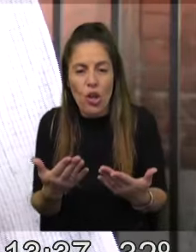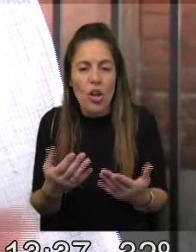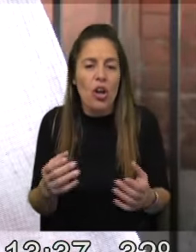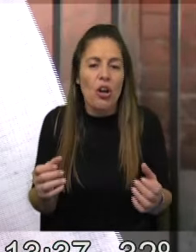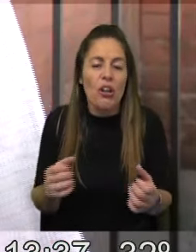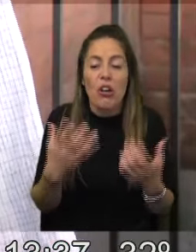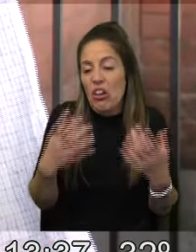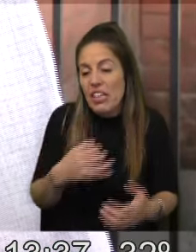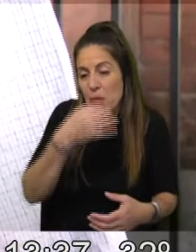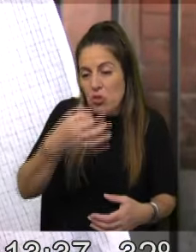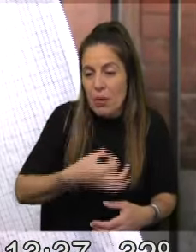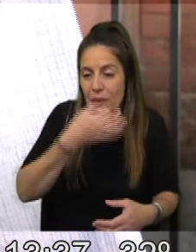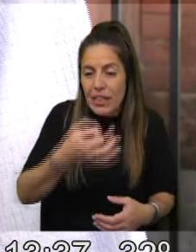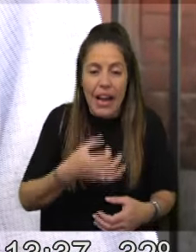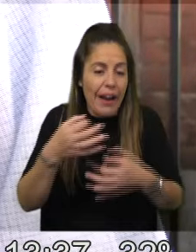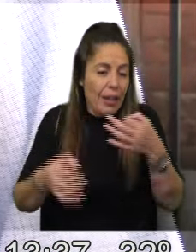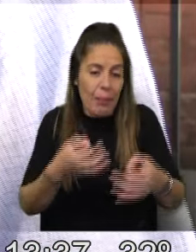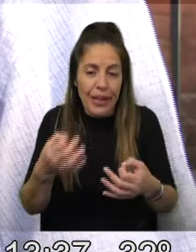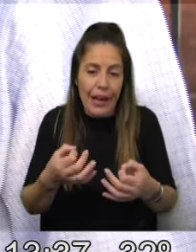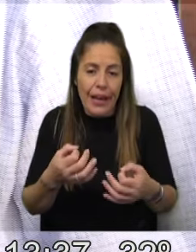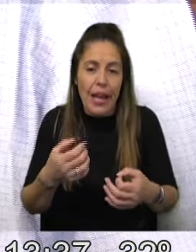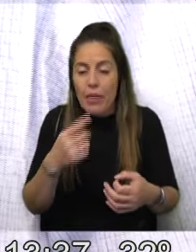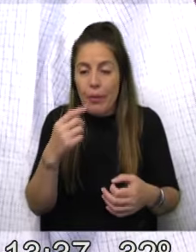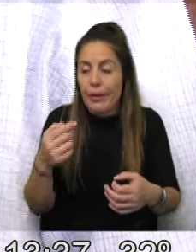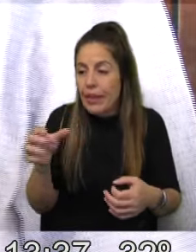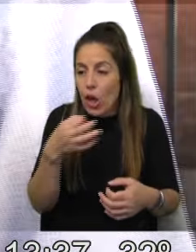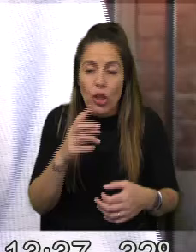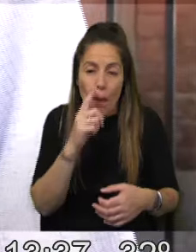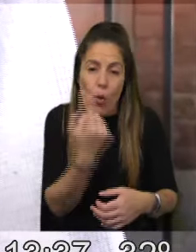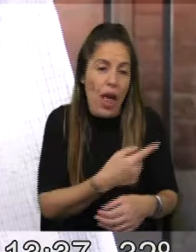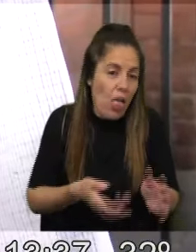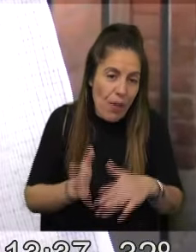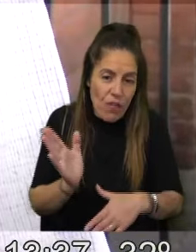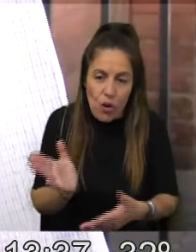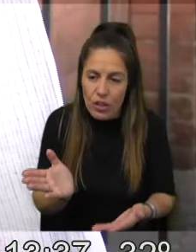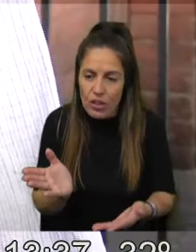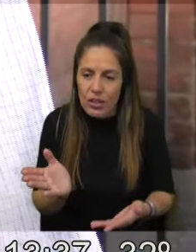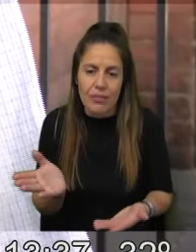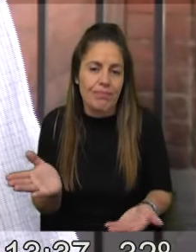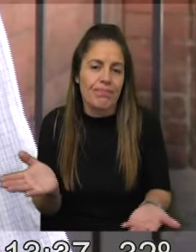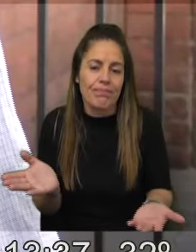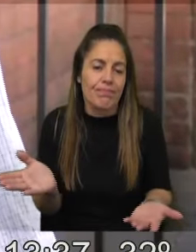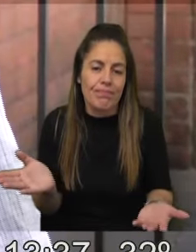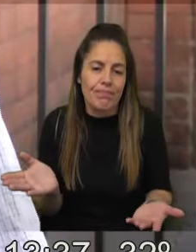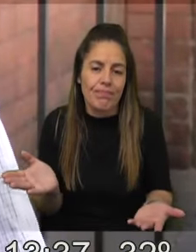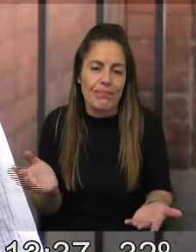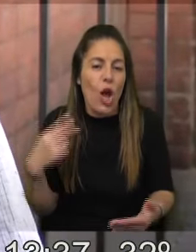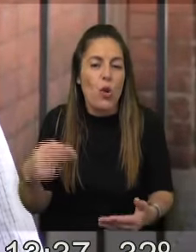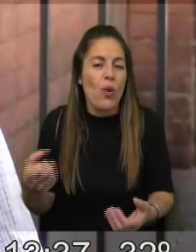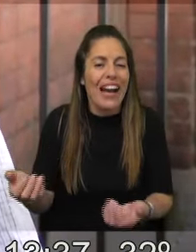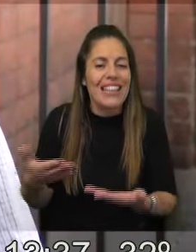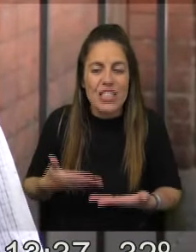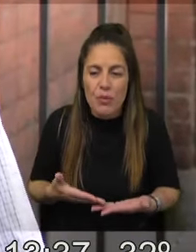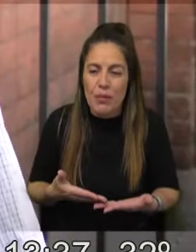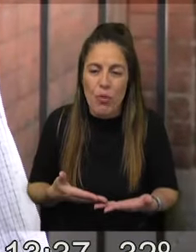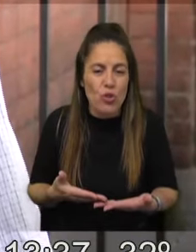quisimos poner, estoy apurado, me voy. Y bueno, nunca recibimos,